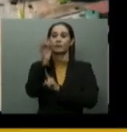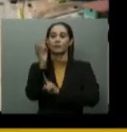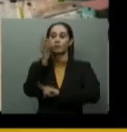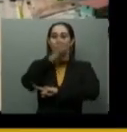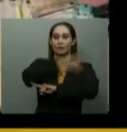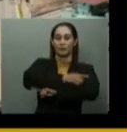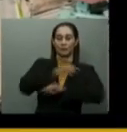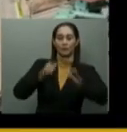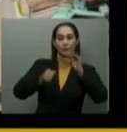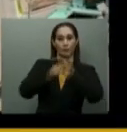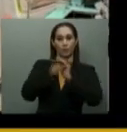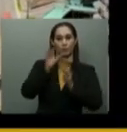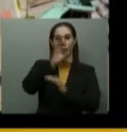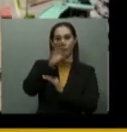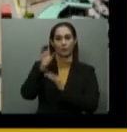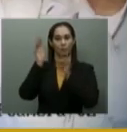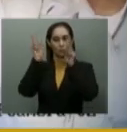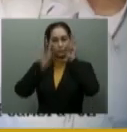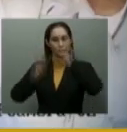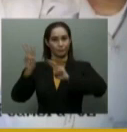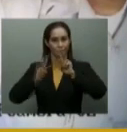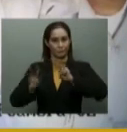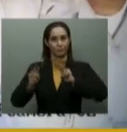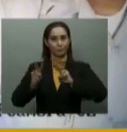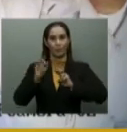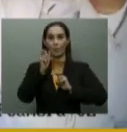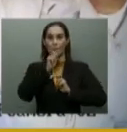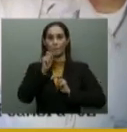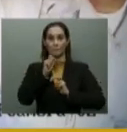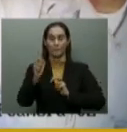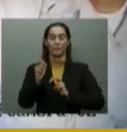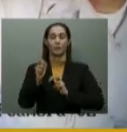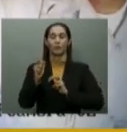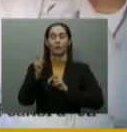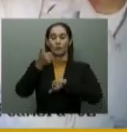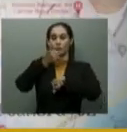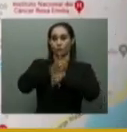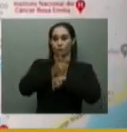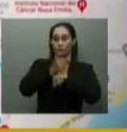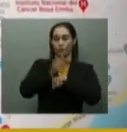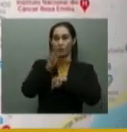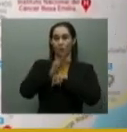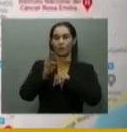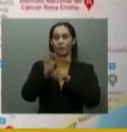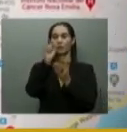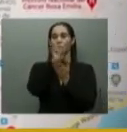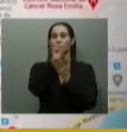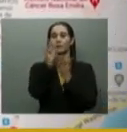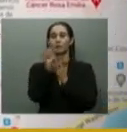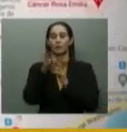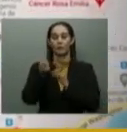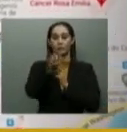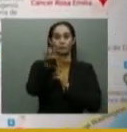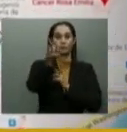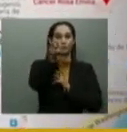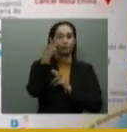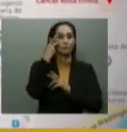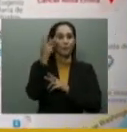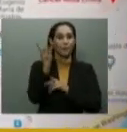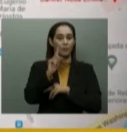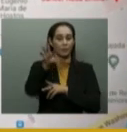individuo que sirve a la policía nacional que tiene demasiadas fallas estructurales como cuerpo pero